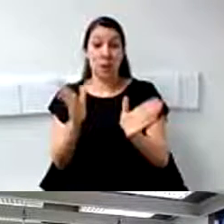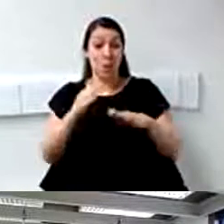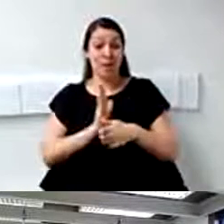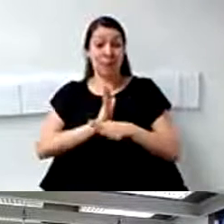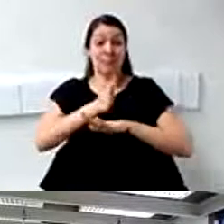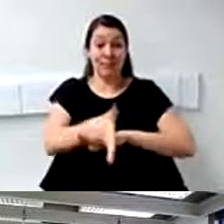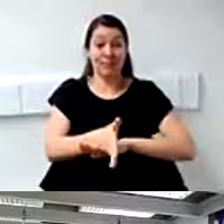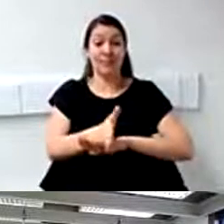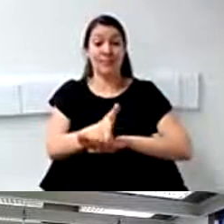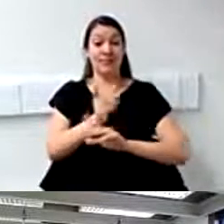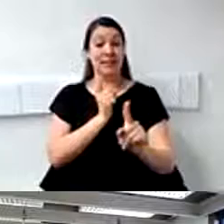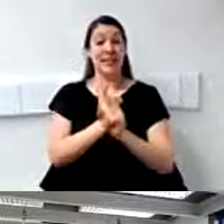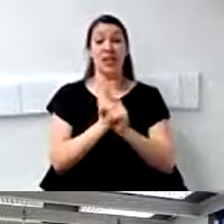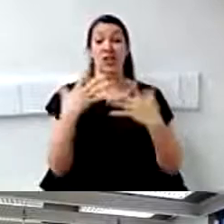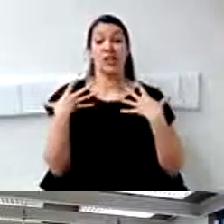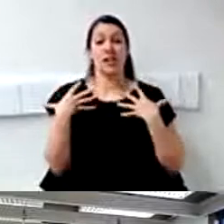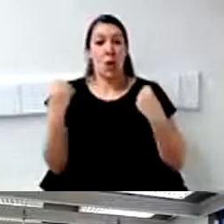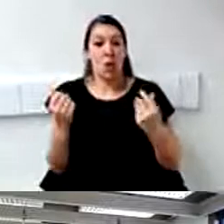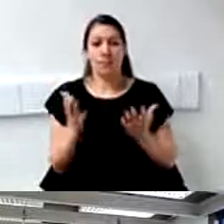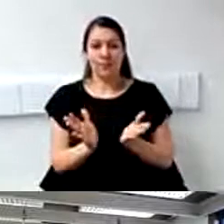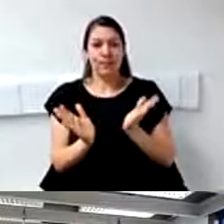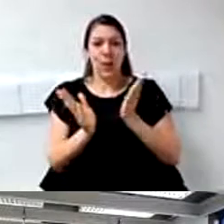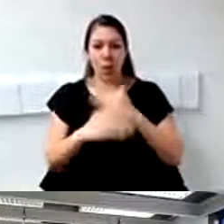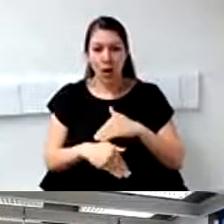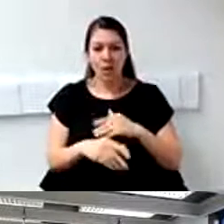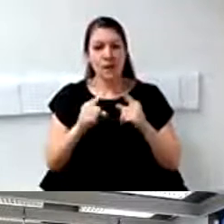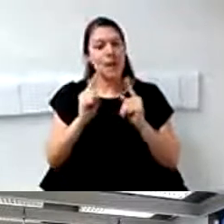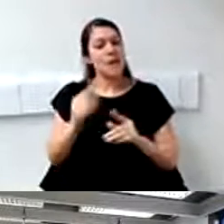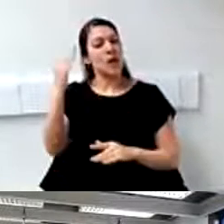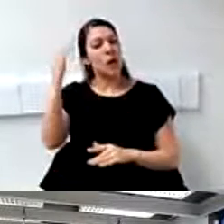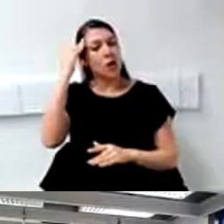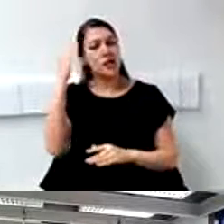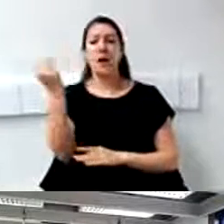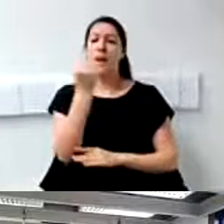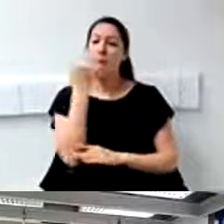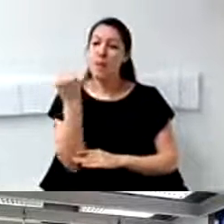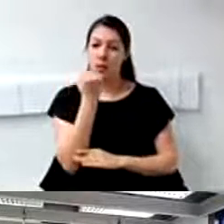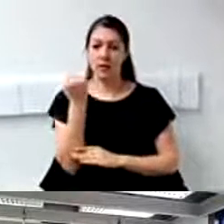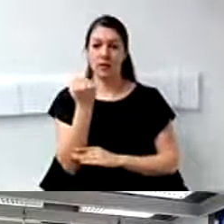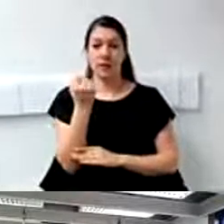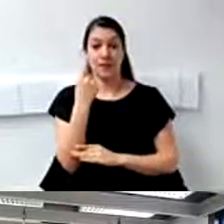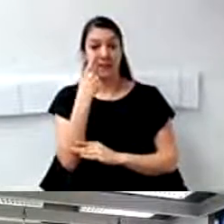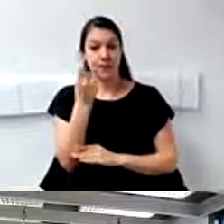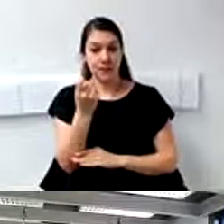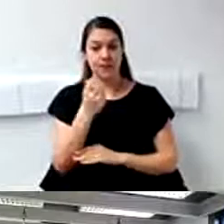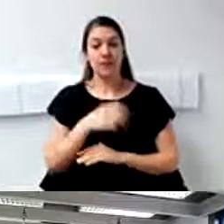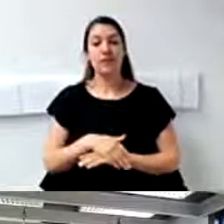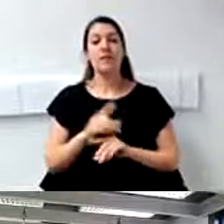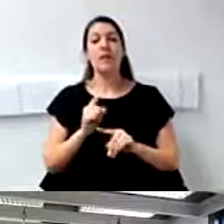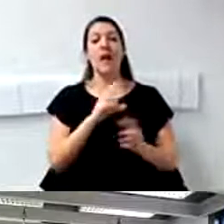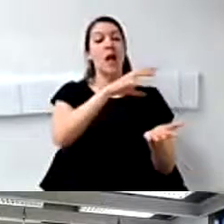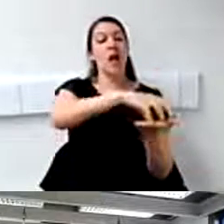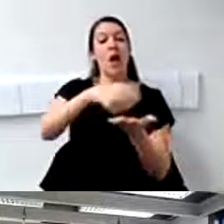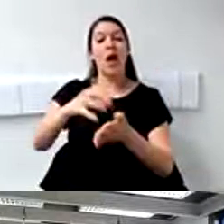salud. Y esto es una toma de conciencia importante que es necesario que hagamos. Ahí decía, cada institución debería